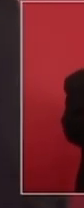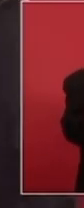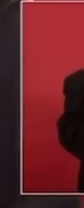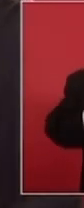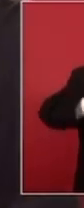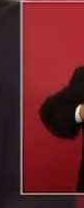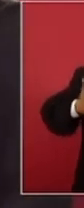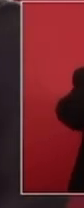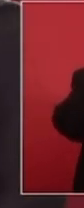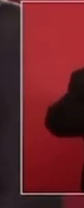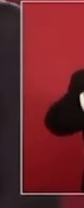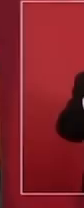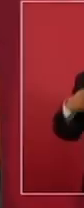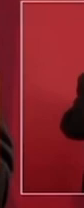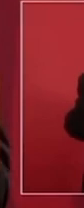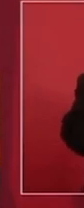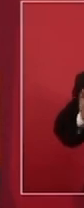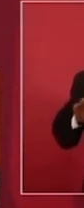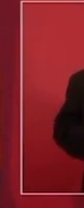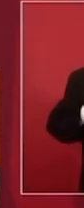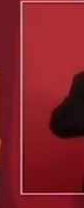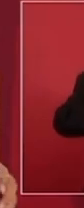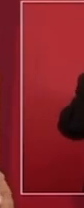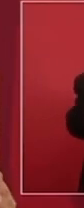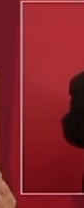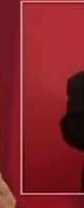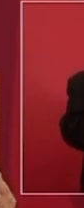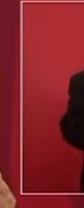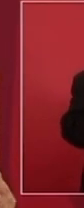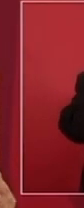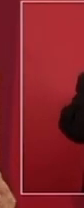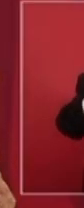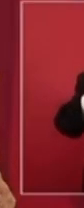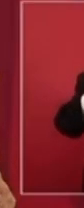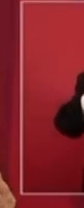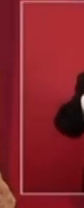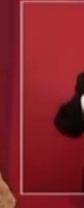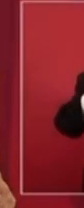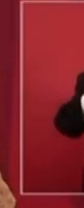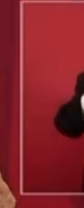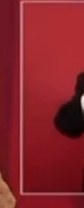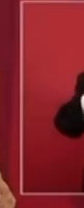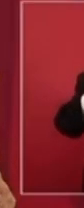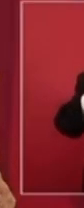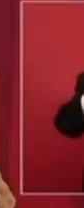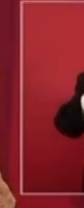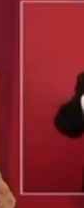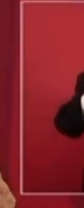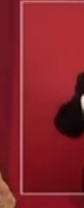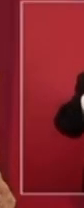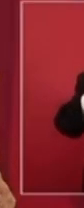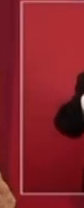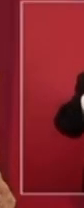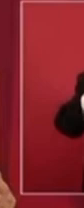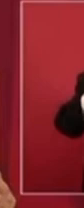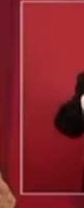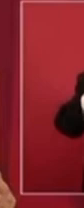pueblos. El artículo 89 de nuestra constitución. Ahí va con el artículo